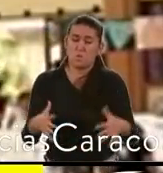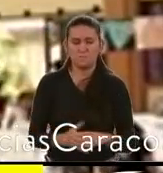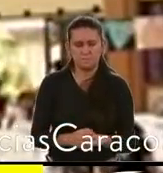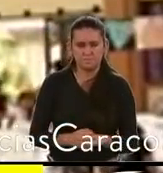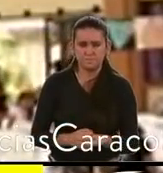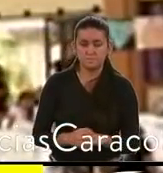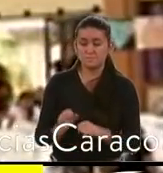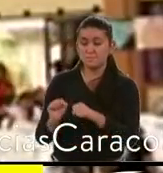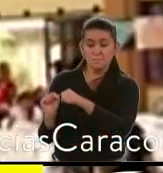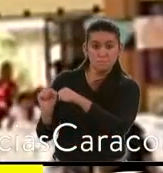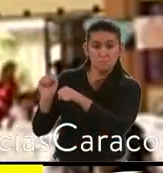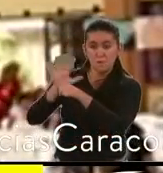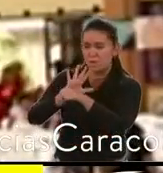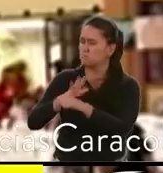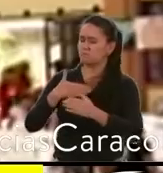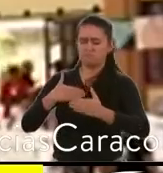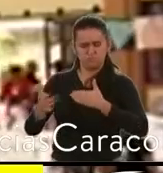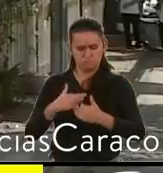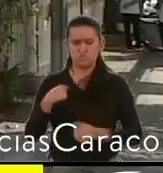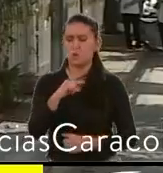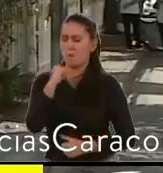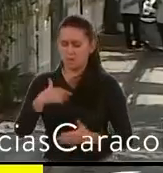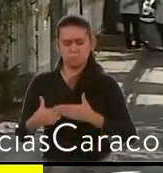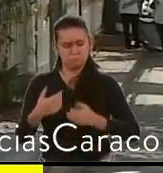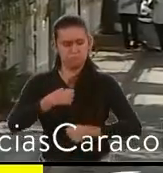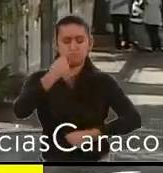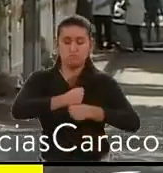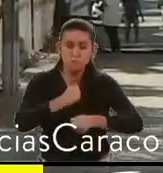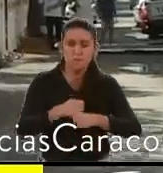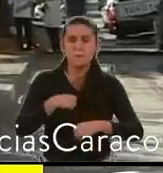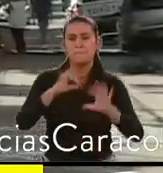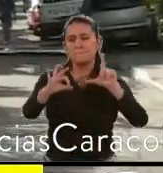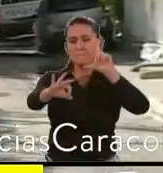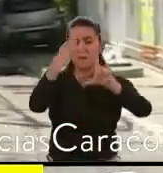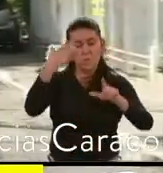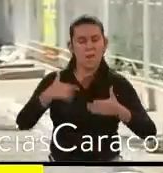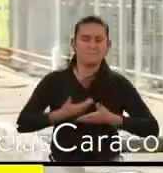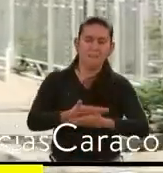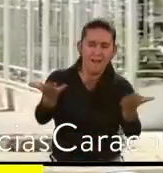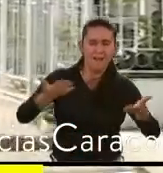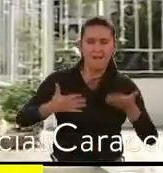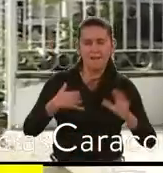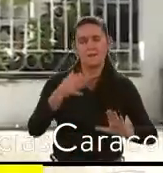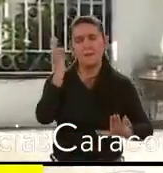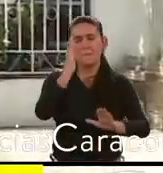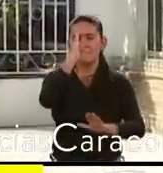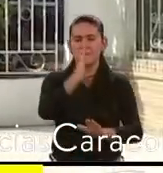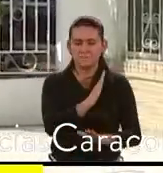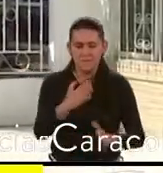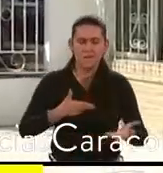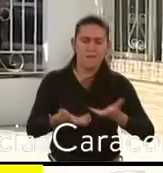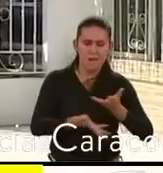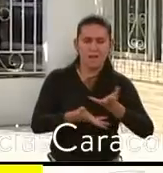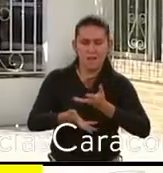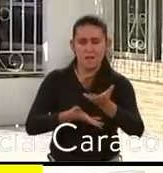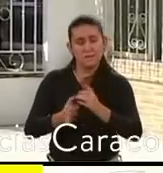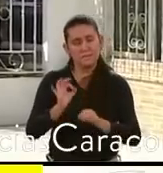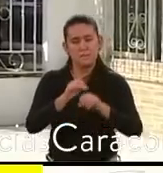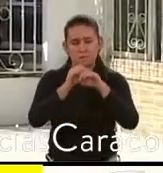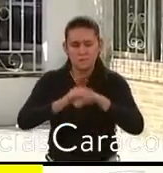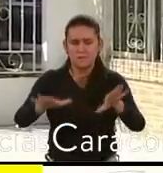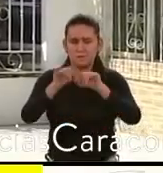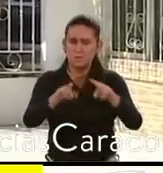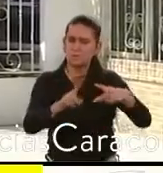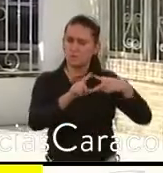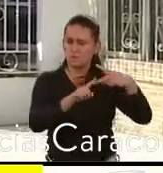el padre no paró con su labor y desde las Eucaristías virtuales envió siempre dos mensajes importantes a su